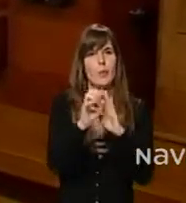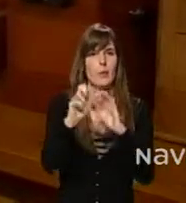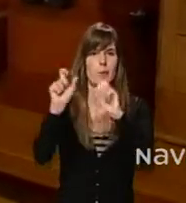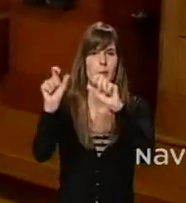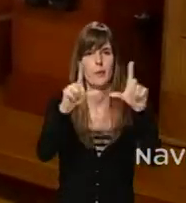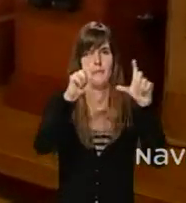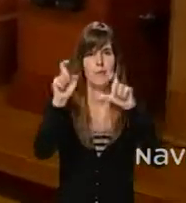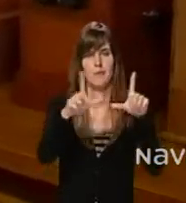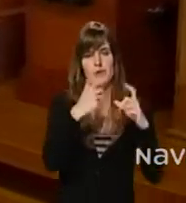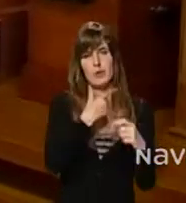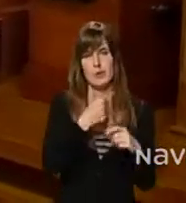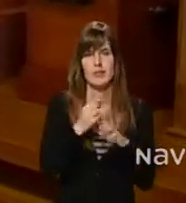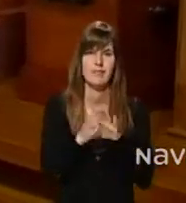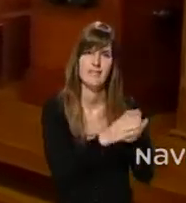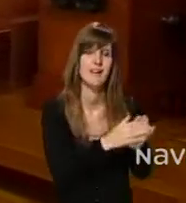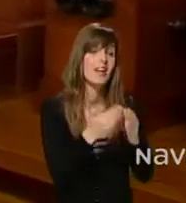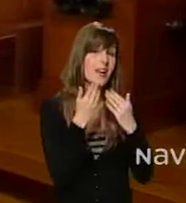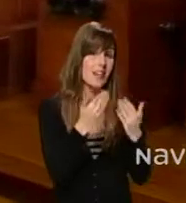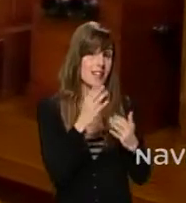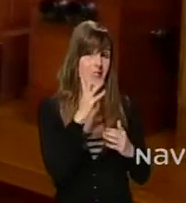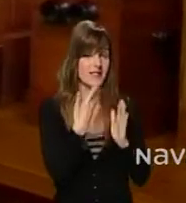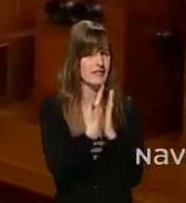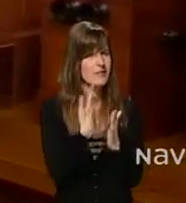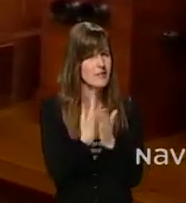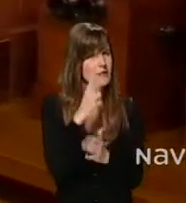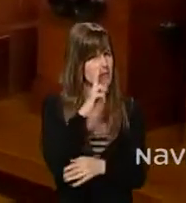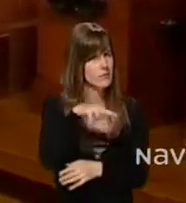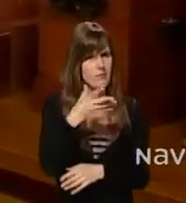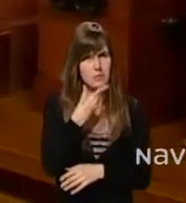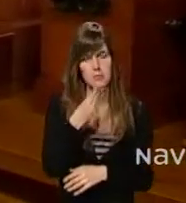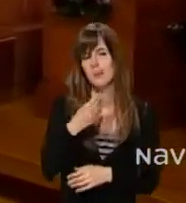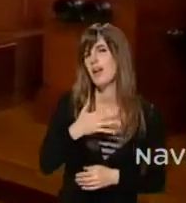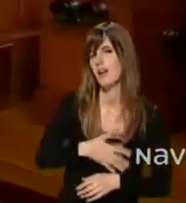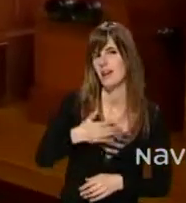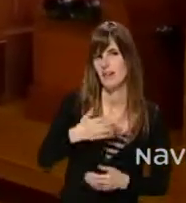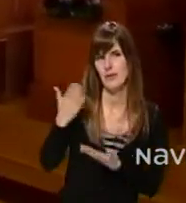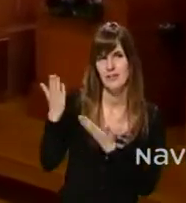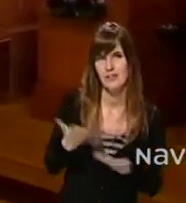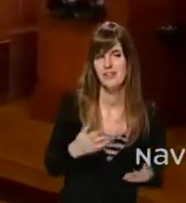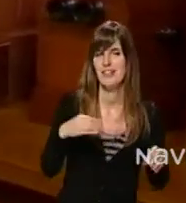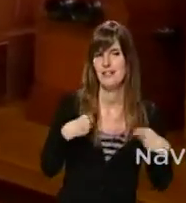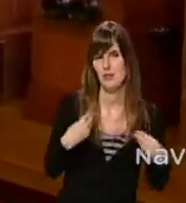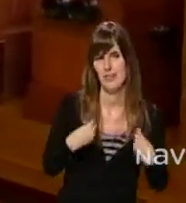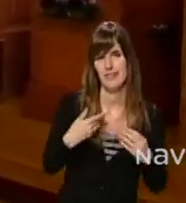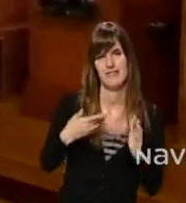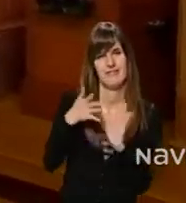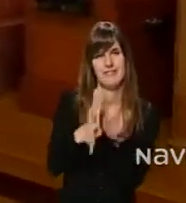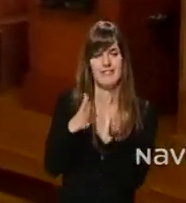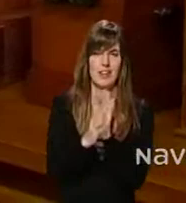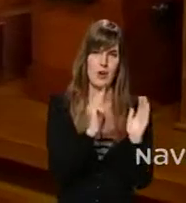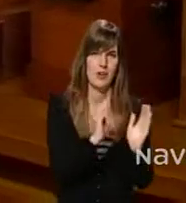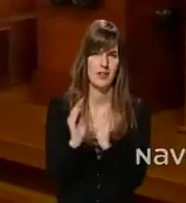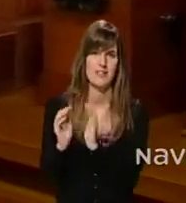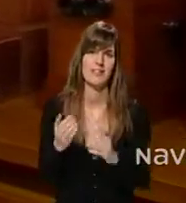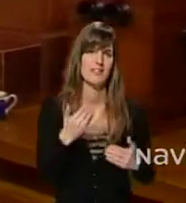historia. Muy bien, Gisleno, pues gracias por habernos enseñado un placer todas estas que joyas. hayáis estado aquí y que habéis disfrutado conmigo de mi colección.